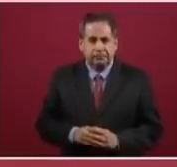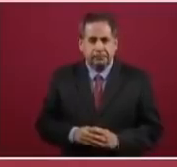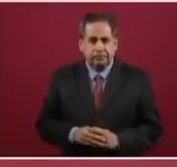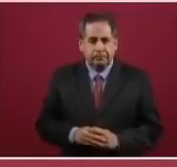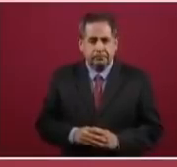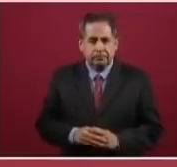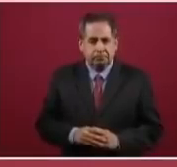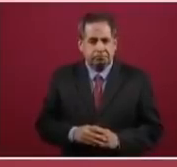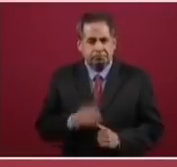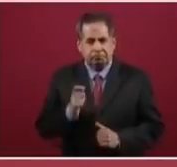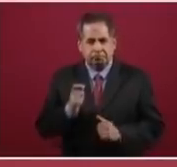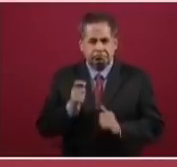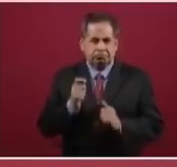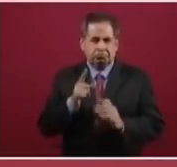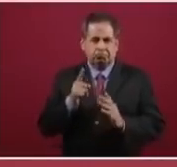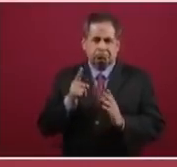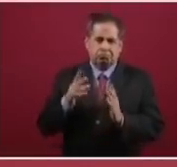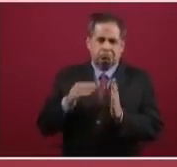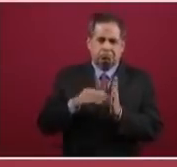mire